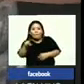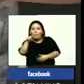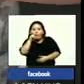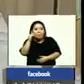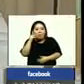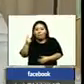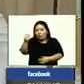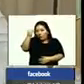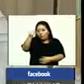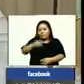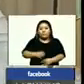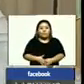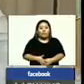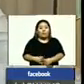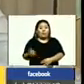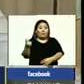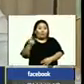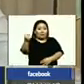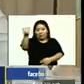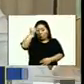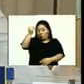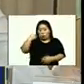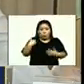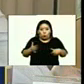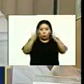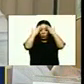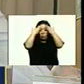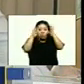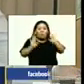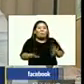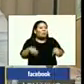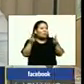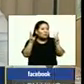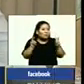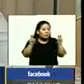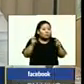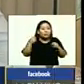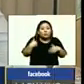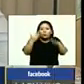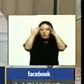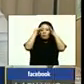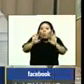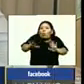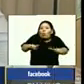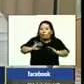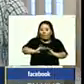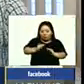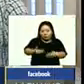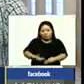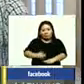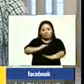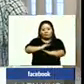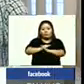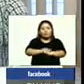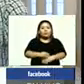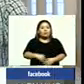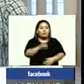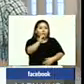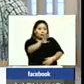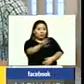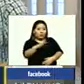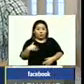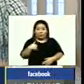de familia. Por falta de la educación, porque no conocemos sobre los temas, porque no conocemos sobre métodos anticonceptivos. El medio de salud no le da